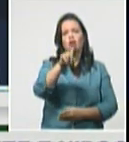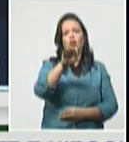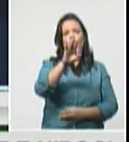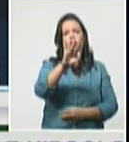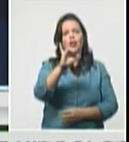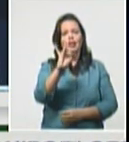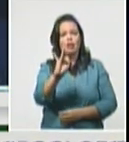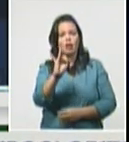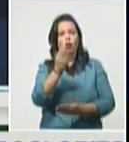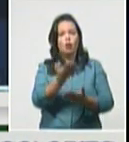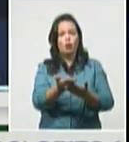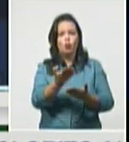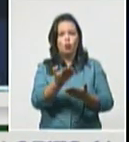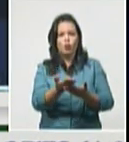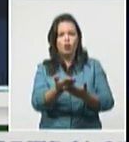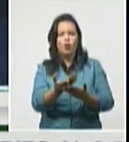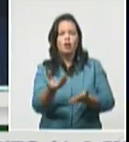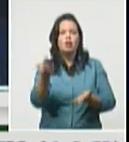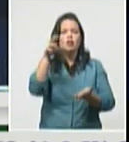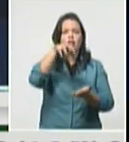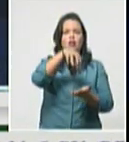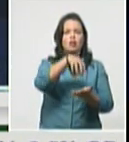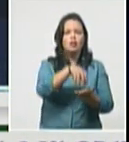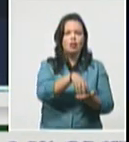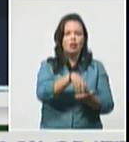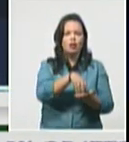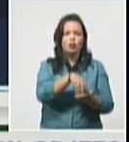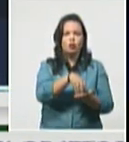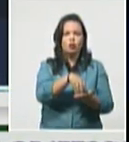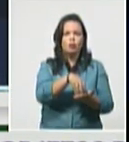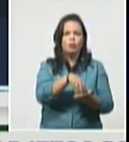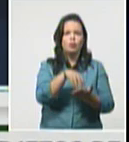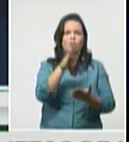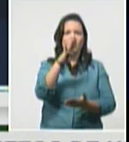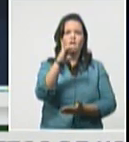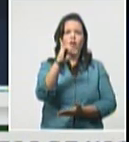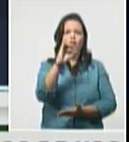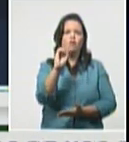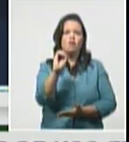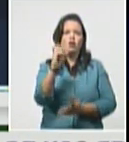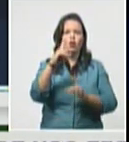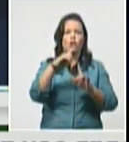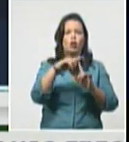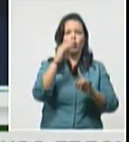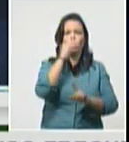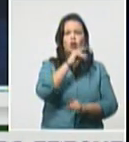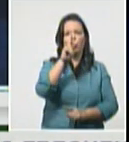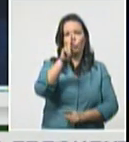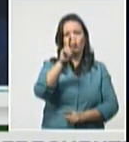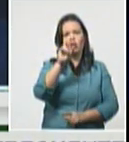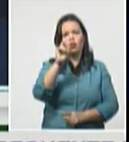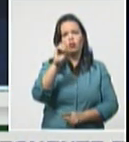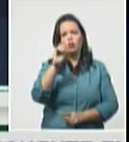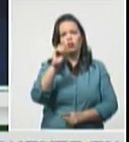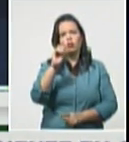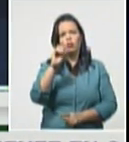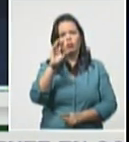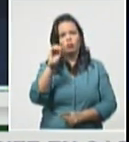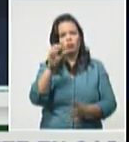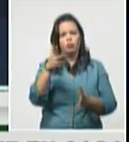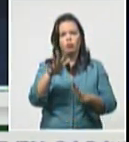187, el Centro de Ingeniería Genética y Biotecnología 219 y el Laboratorio